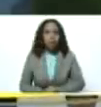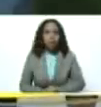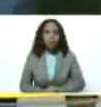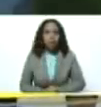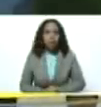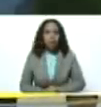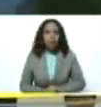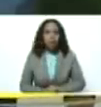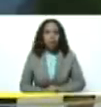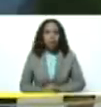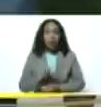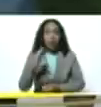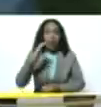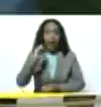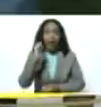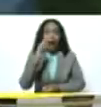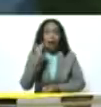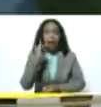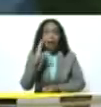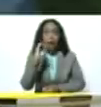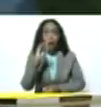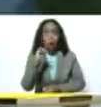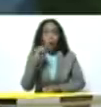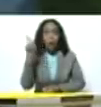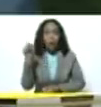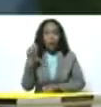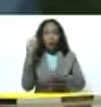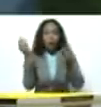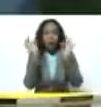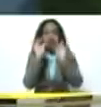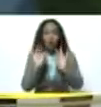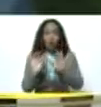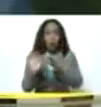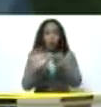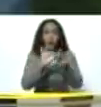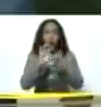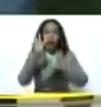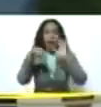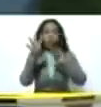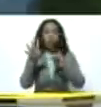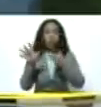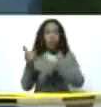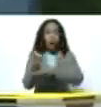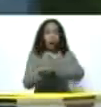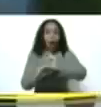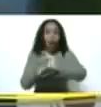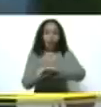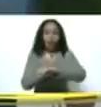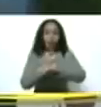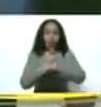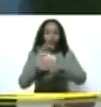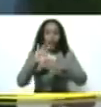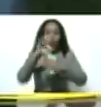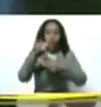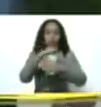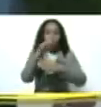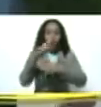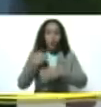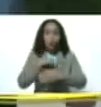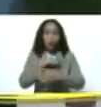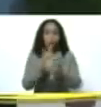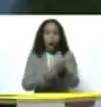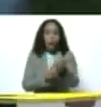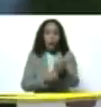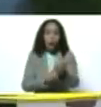del CARICOM de manera unida y contundente, 14 gobiernos del CARICOM, nuestros hermanos